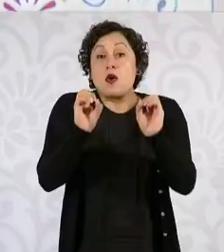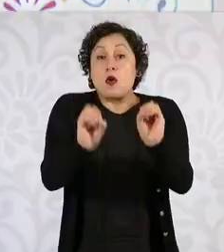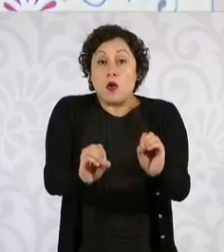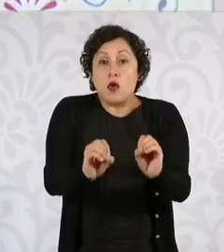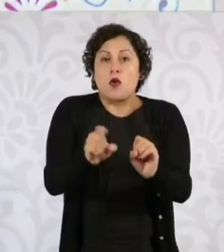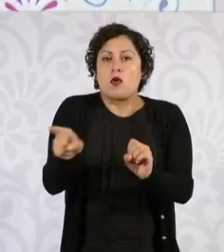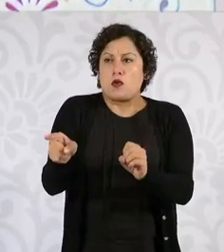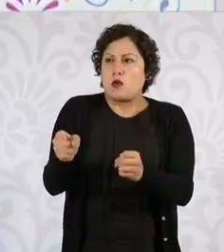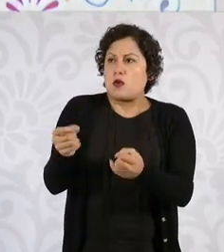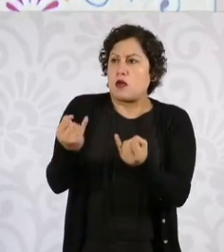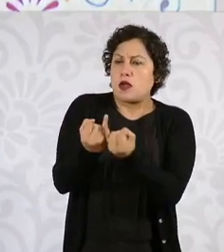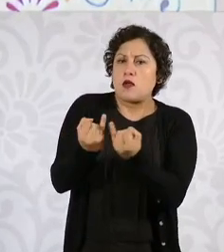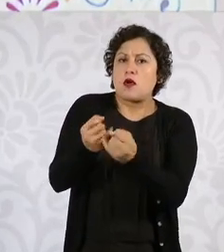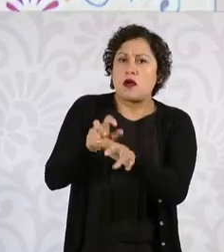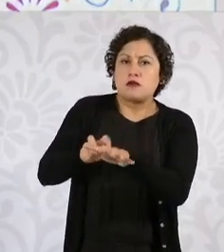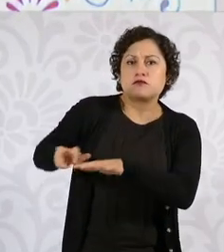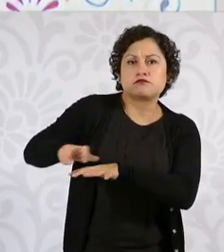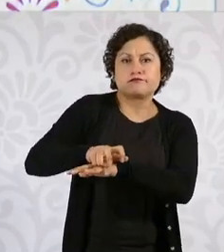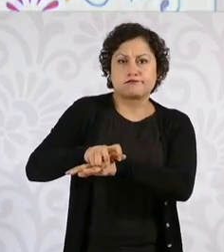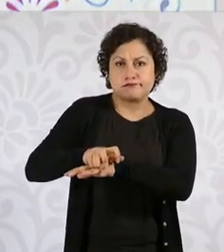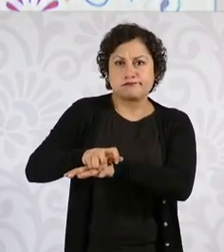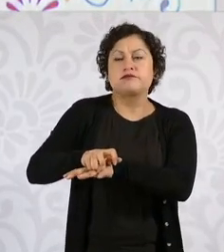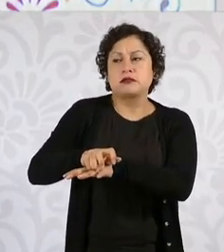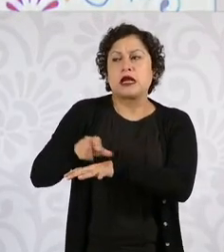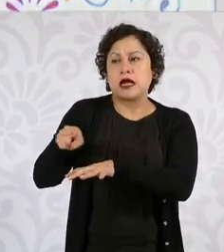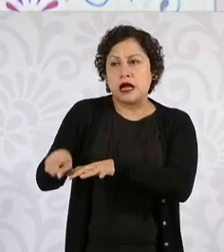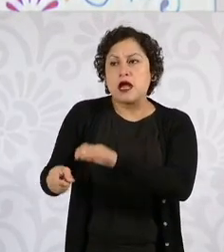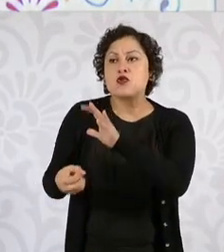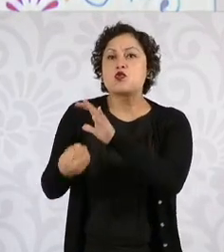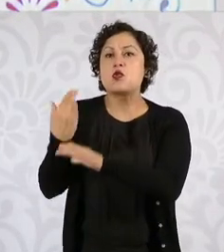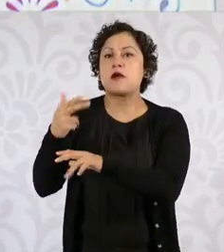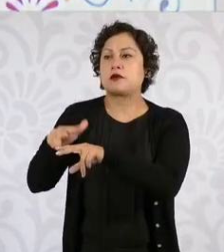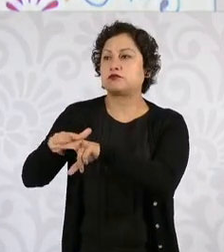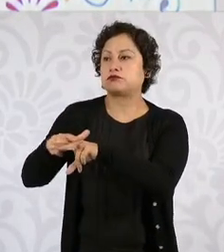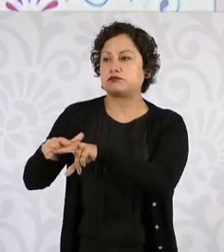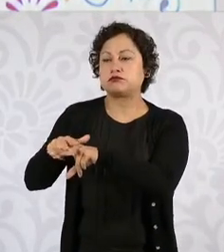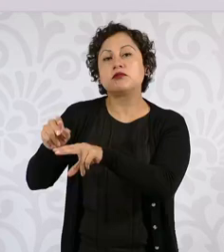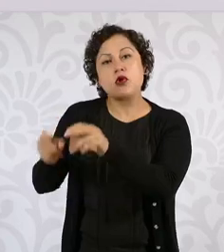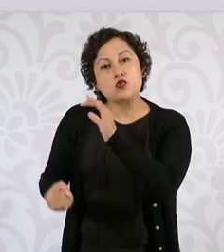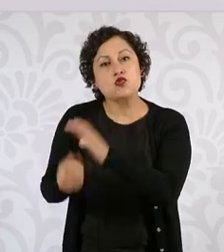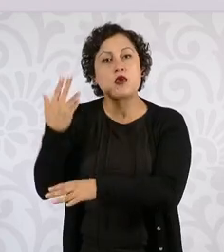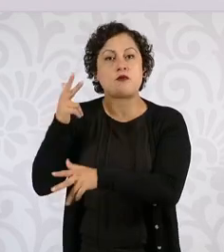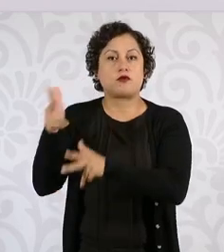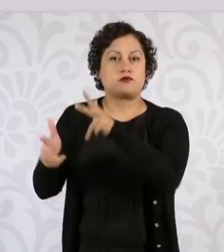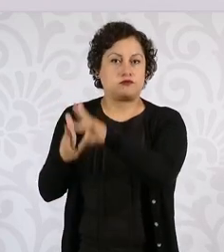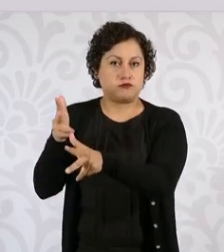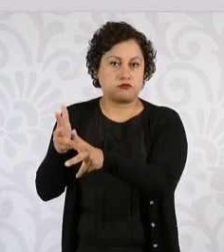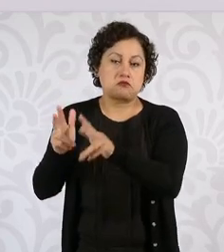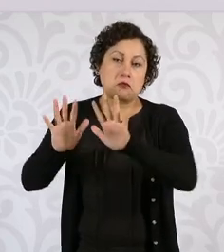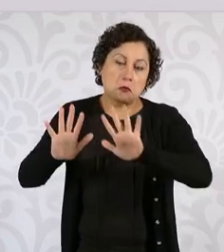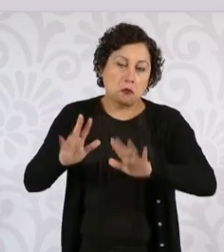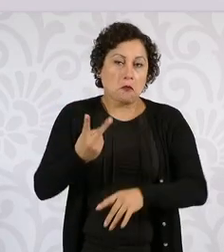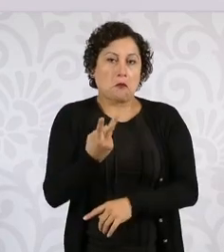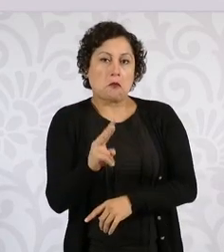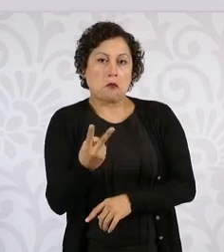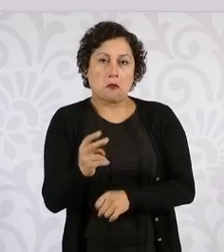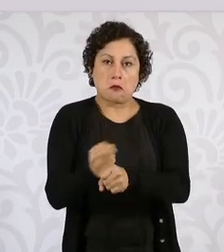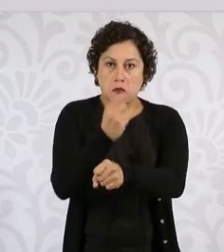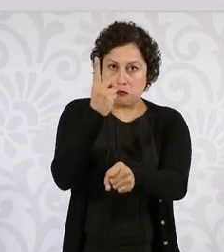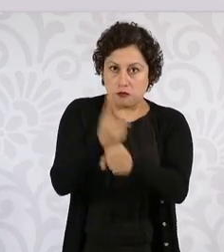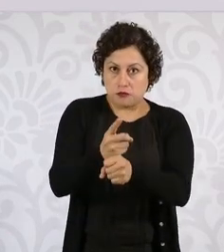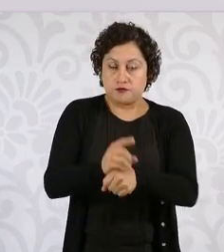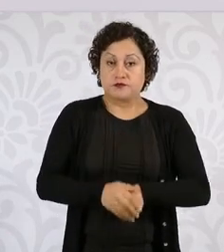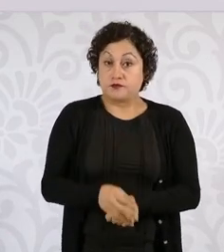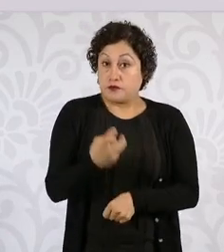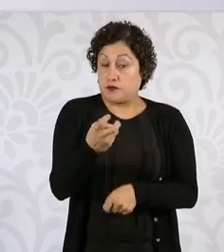nuevas vías para un nuevo tren. Esto es muy importante porque al mismo tiempo que se